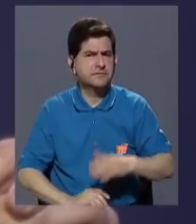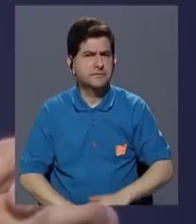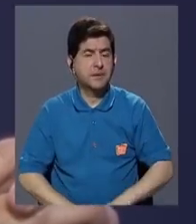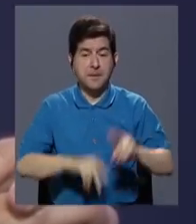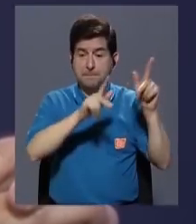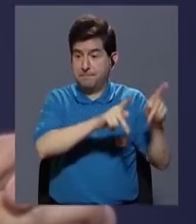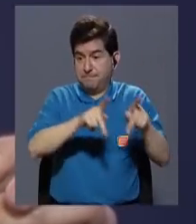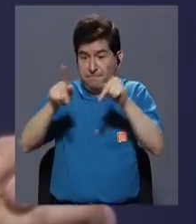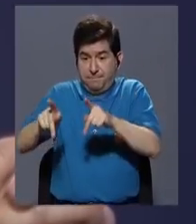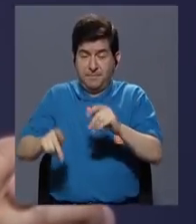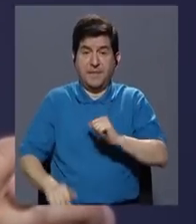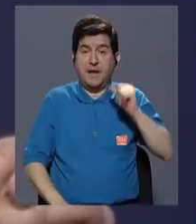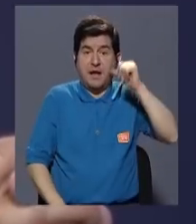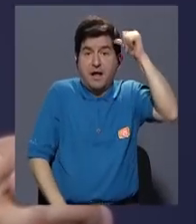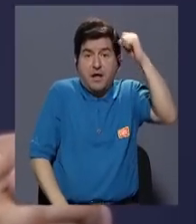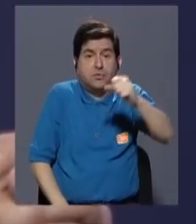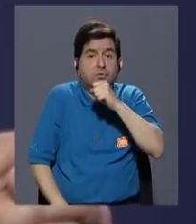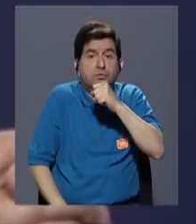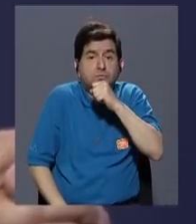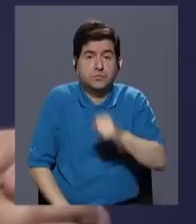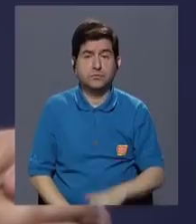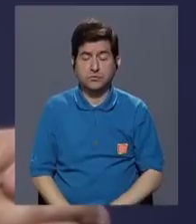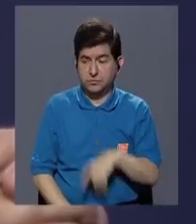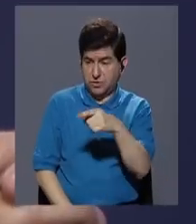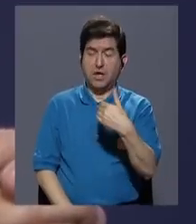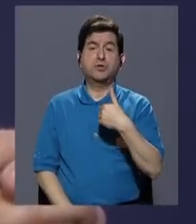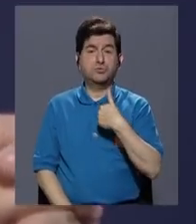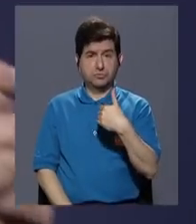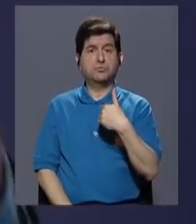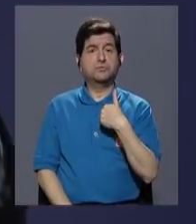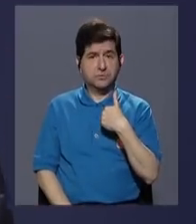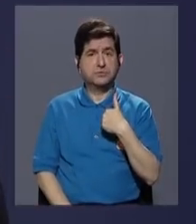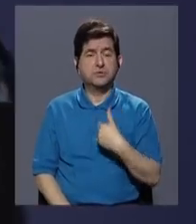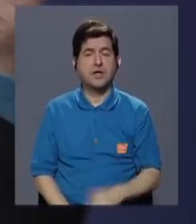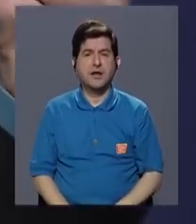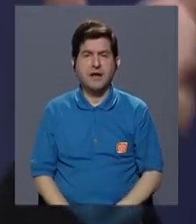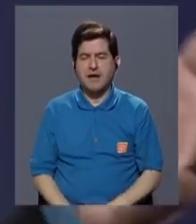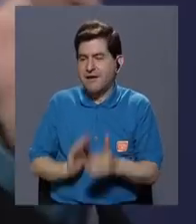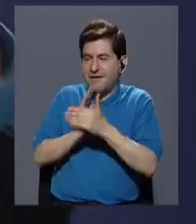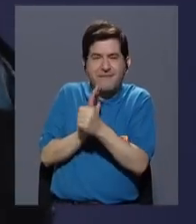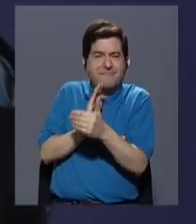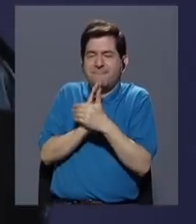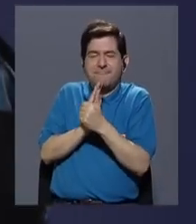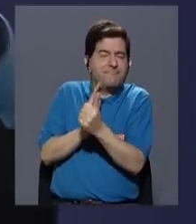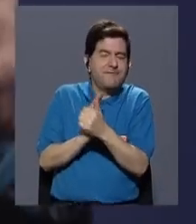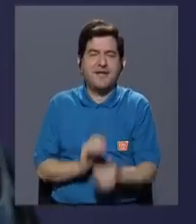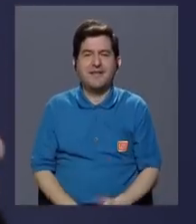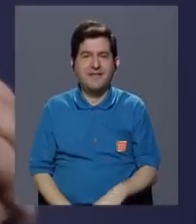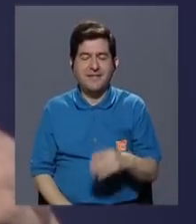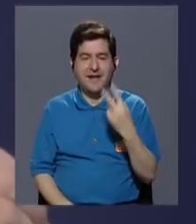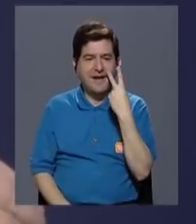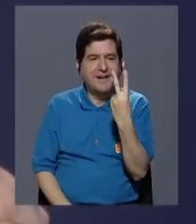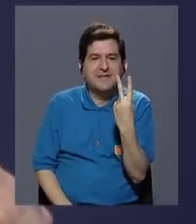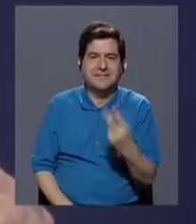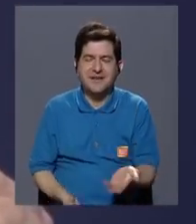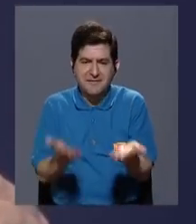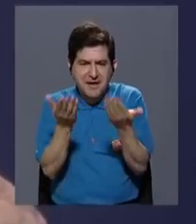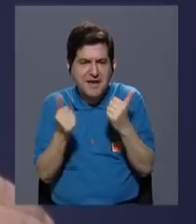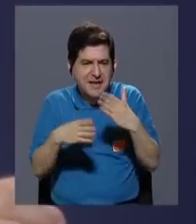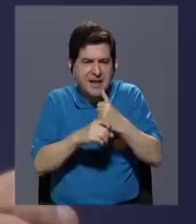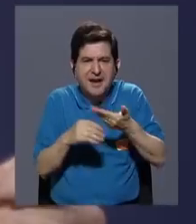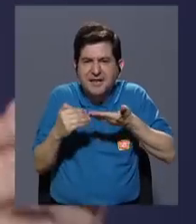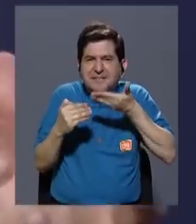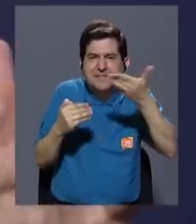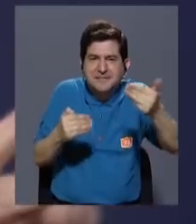personas adultas mayores que tienen que tienen la chispa de la en sus ojos verdad de querer hacer